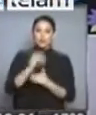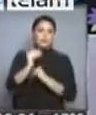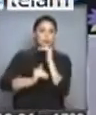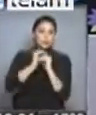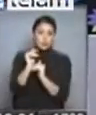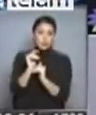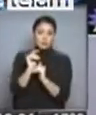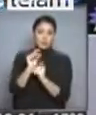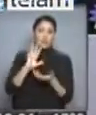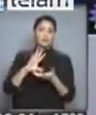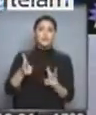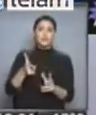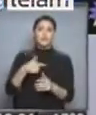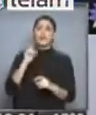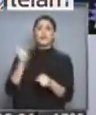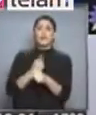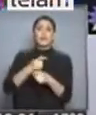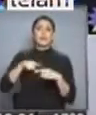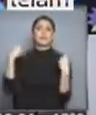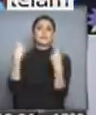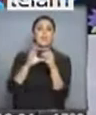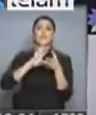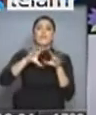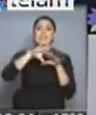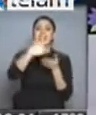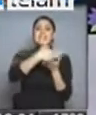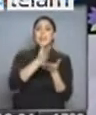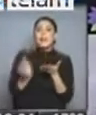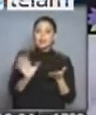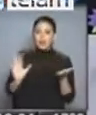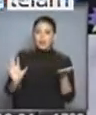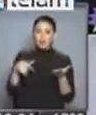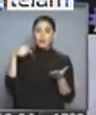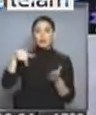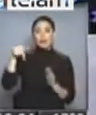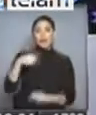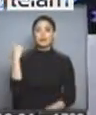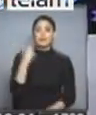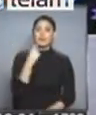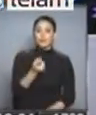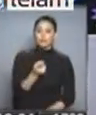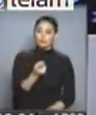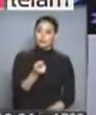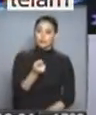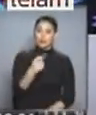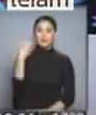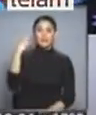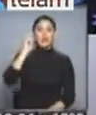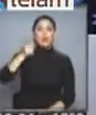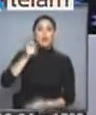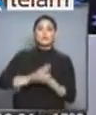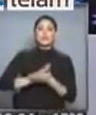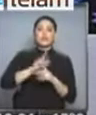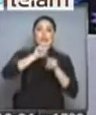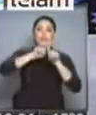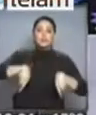procesamiento, es un disparate estar elevando a Cámara las cosas por separado. Así que hoy nosotros hemos contestado la vista que nos dio el juez sobre el